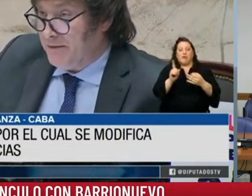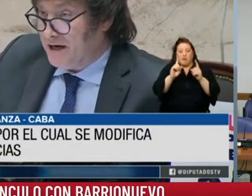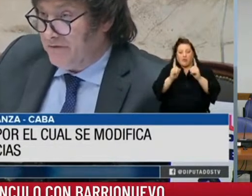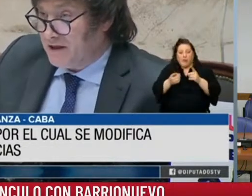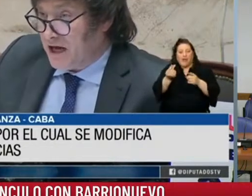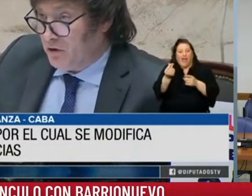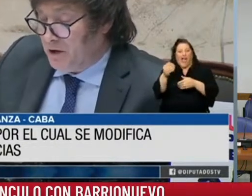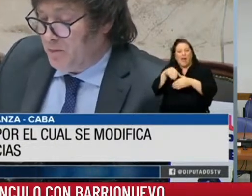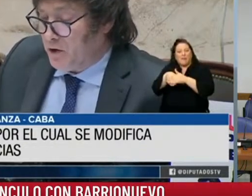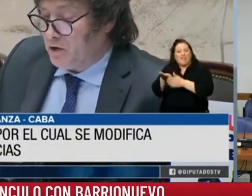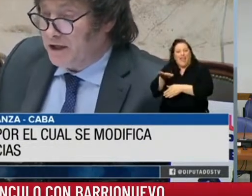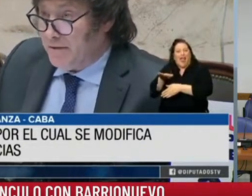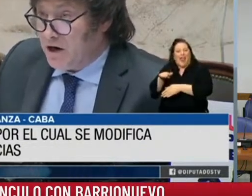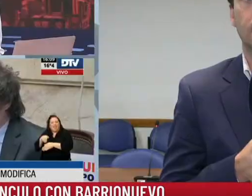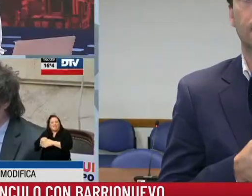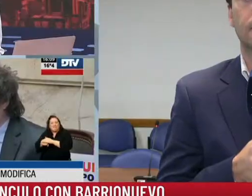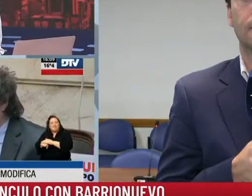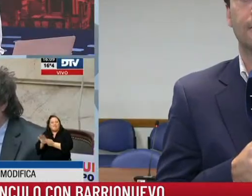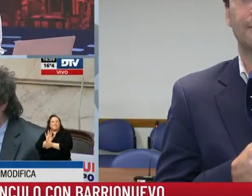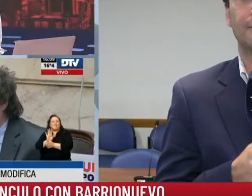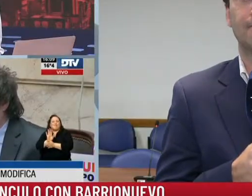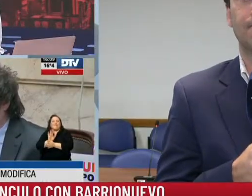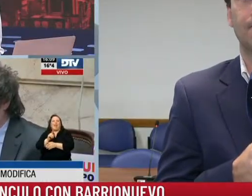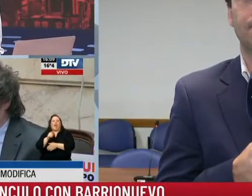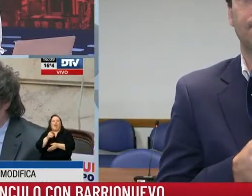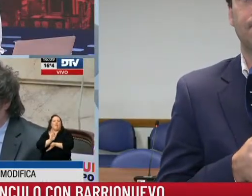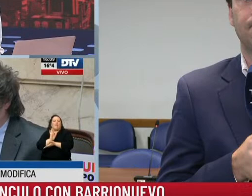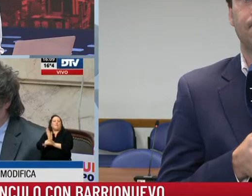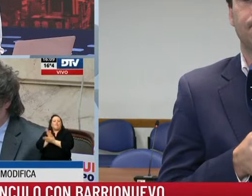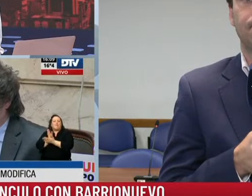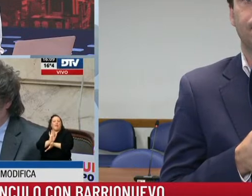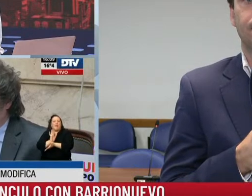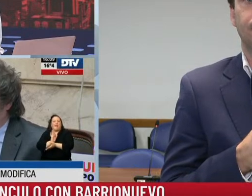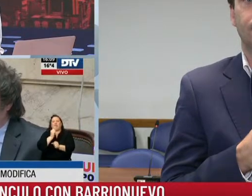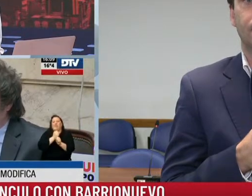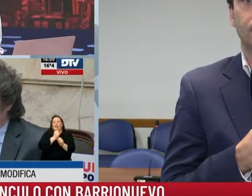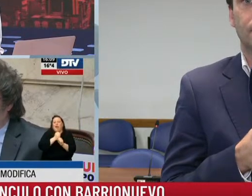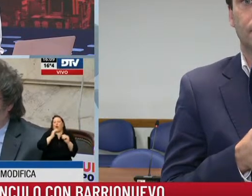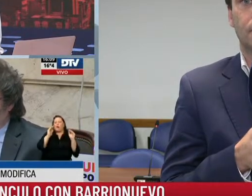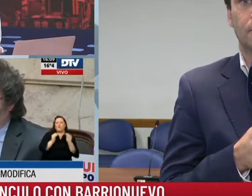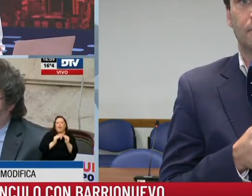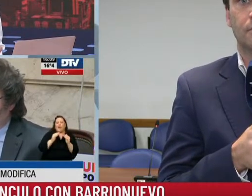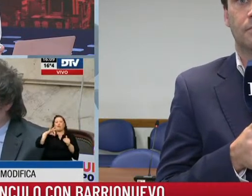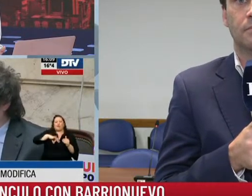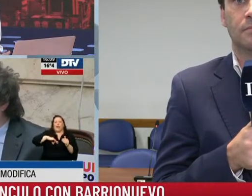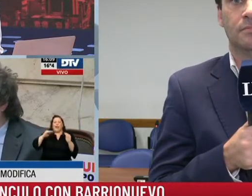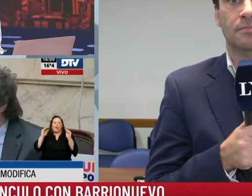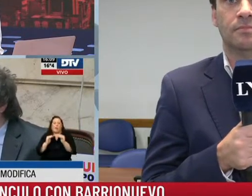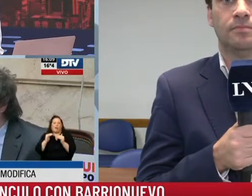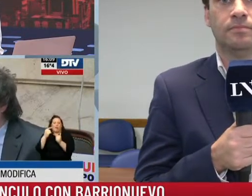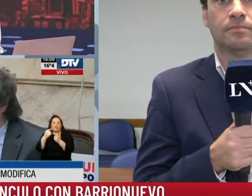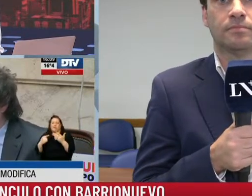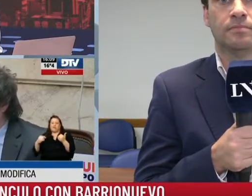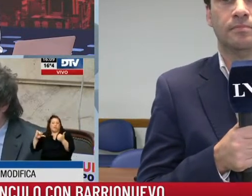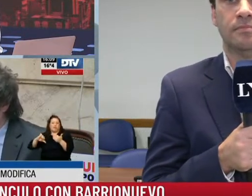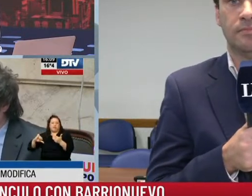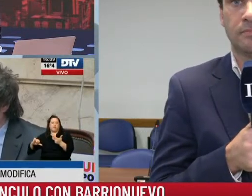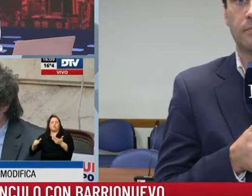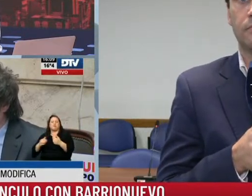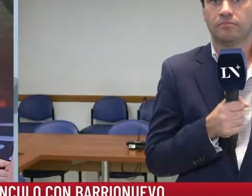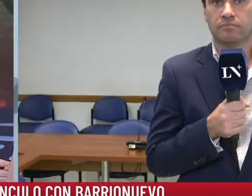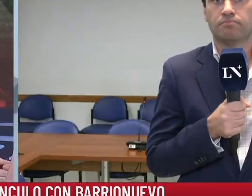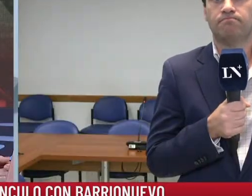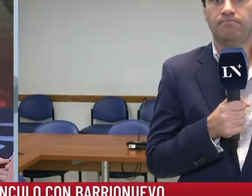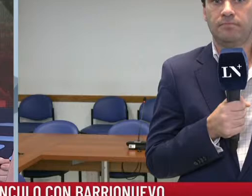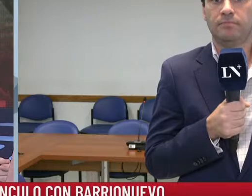comer Me parece que va van a pasar cosas después de esto después de que bullrich está planteando Bueno hablemos de conversemos